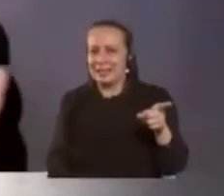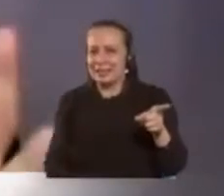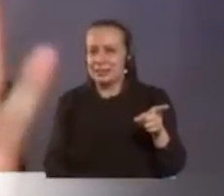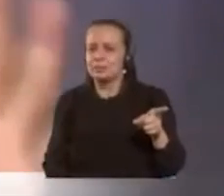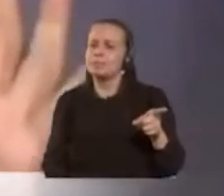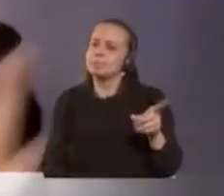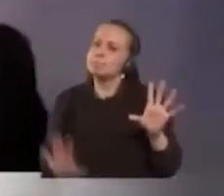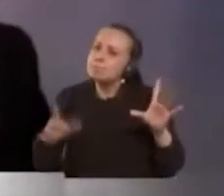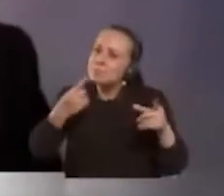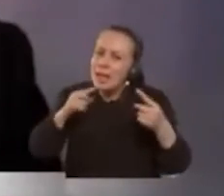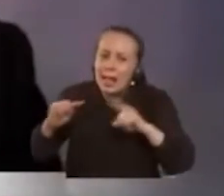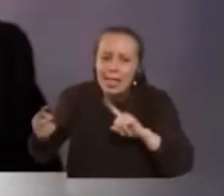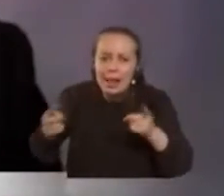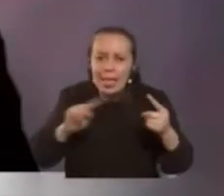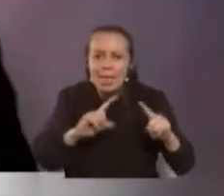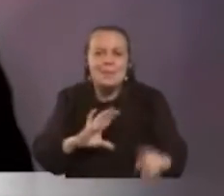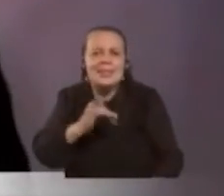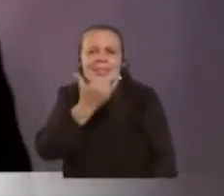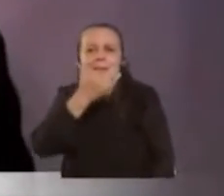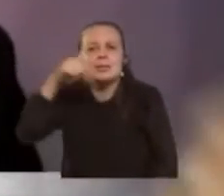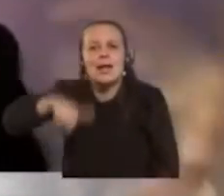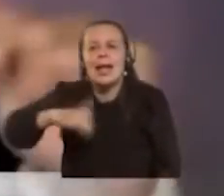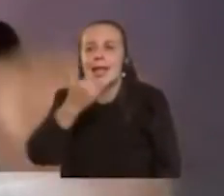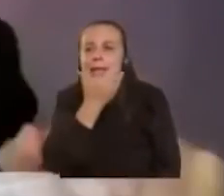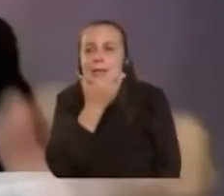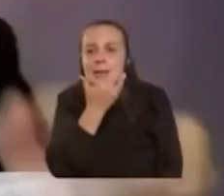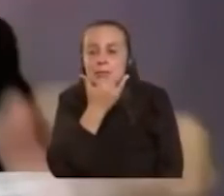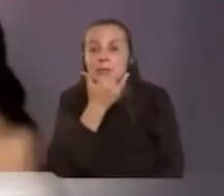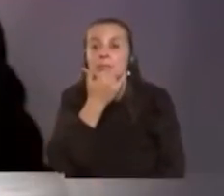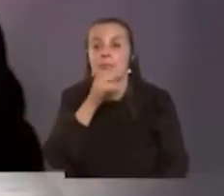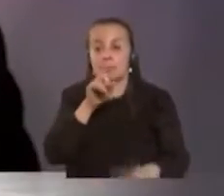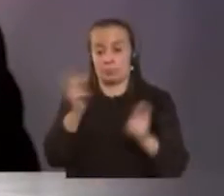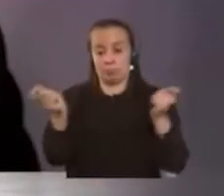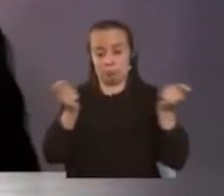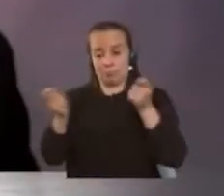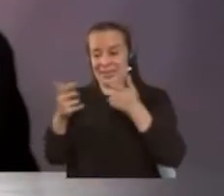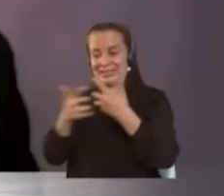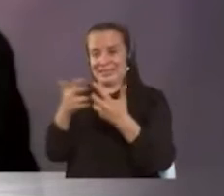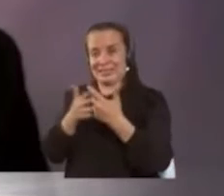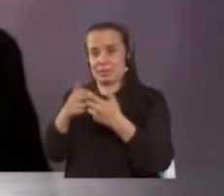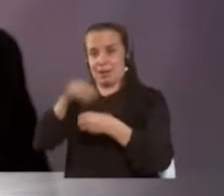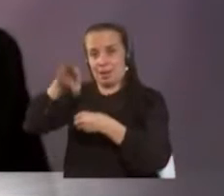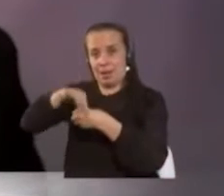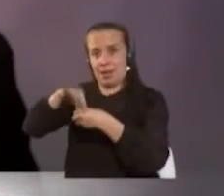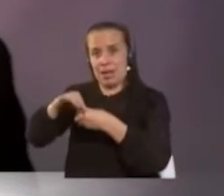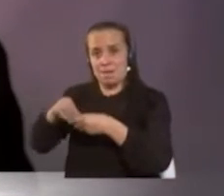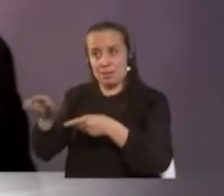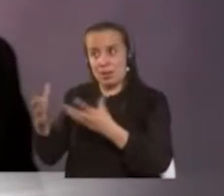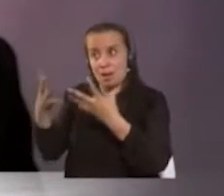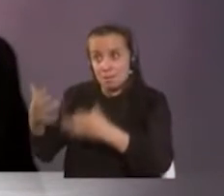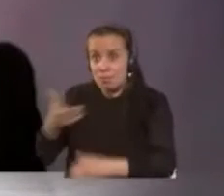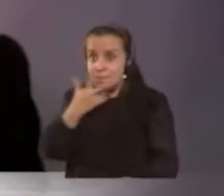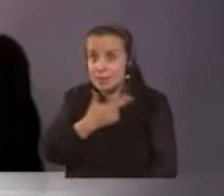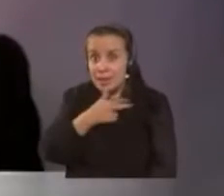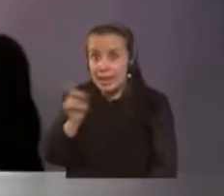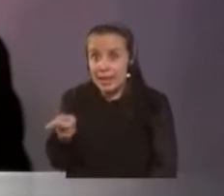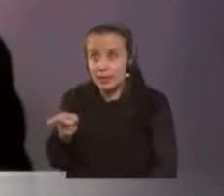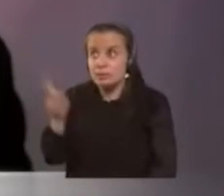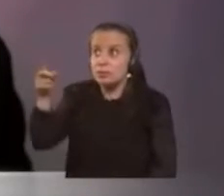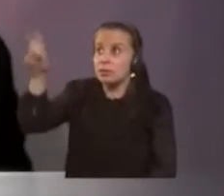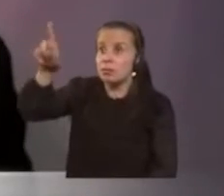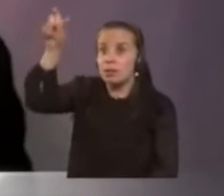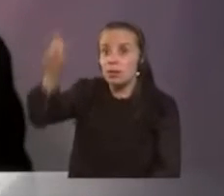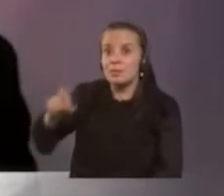aquí hay una discusión, ¿qué fue lo que pasó? Ya quienes controlan el sistema electoral intentaron hacer un fraude, el